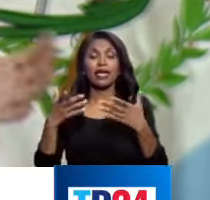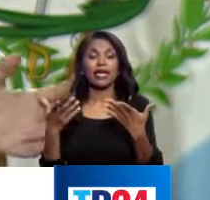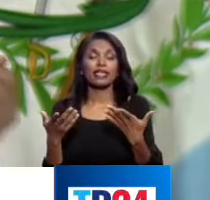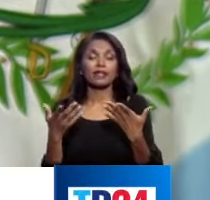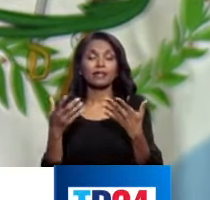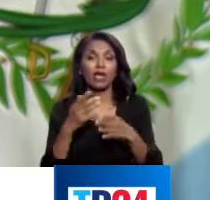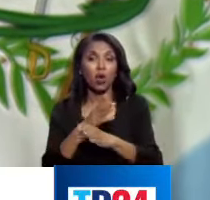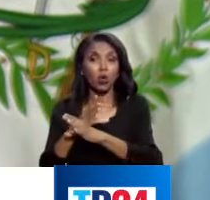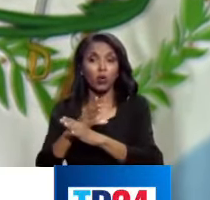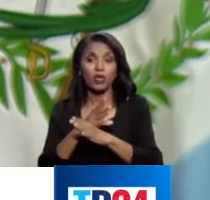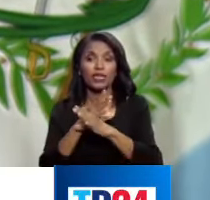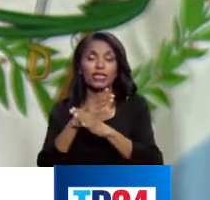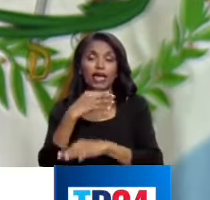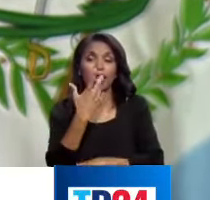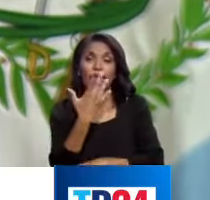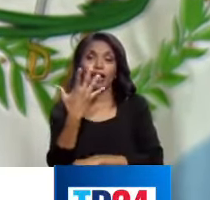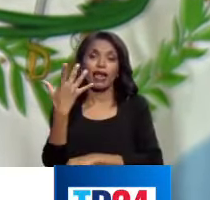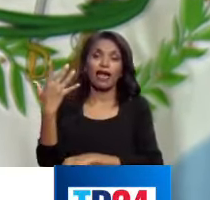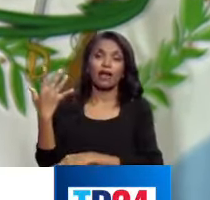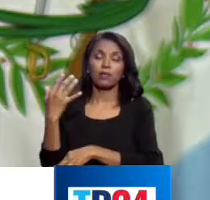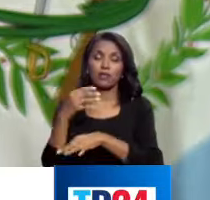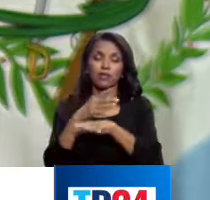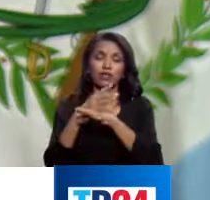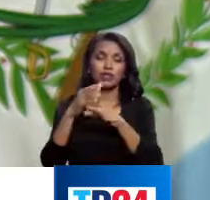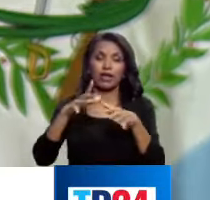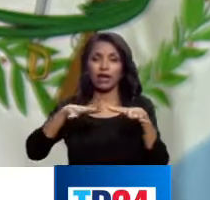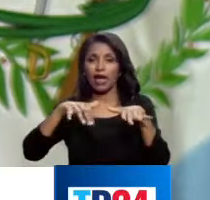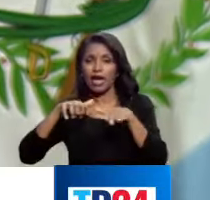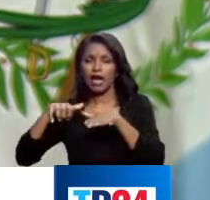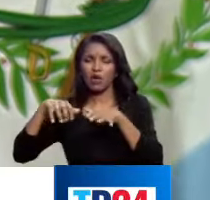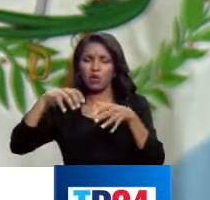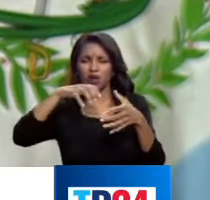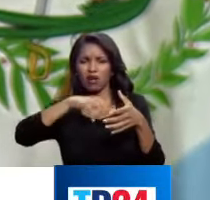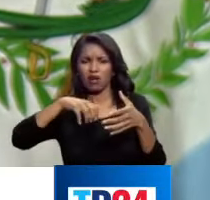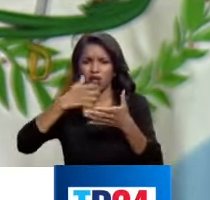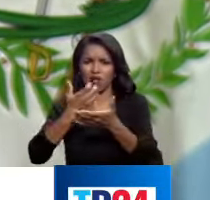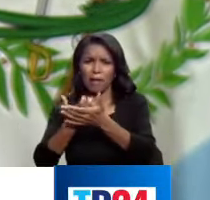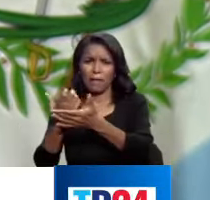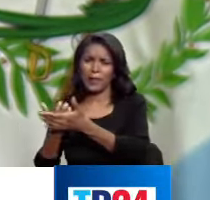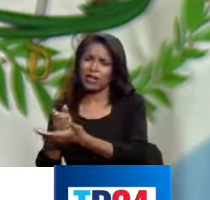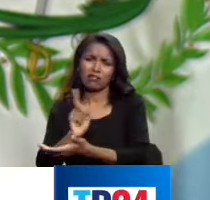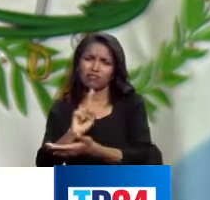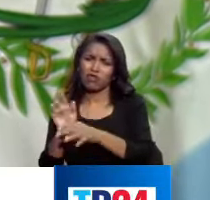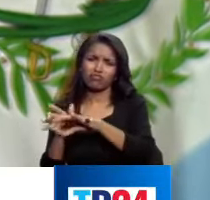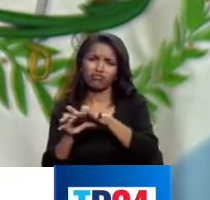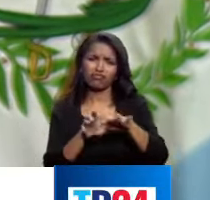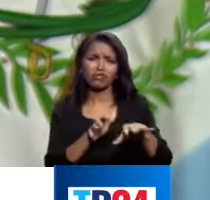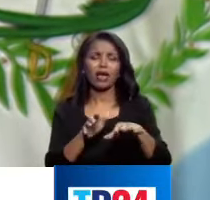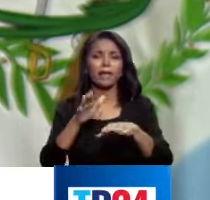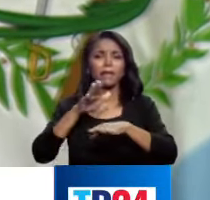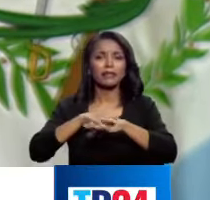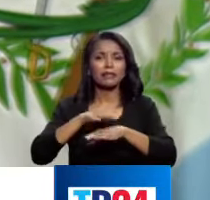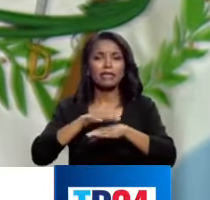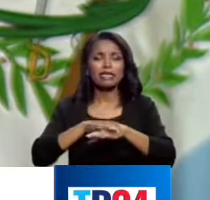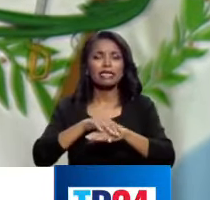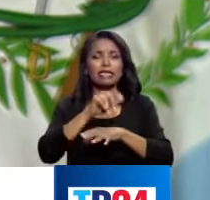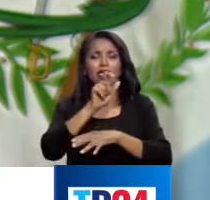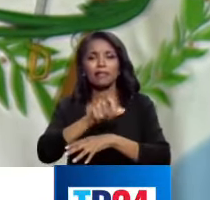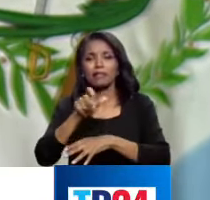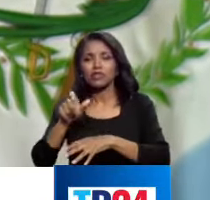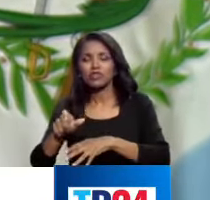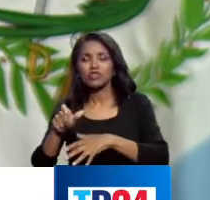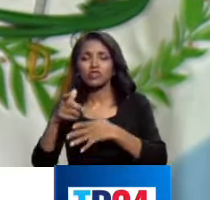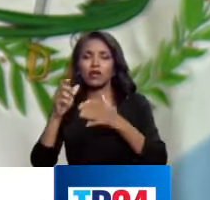ambiental. Un Panamá sin minería que permite el ecoturismo, que permite el